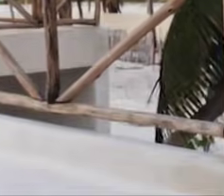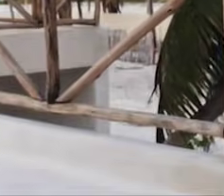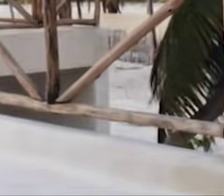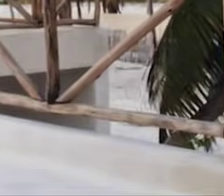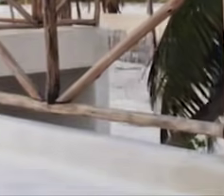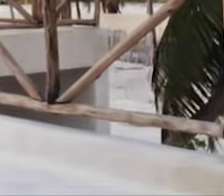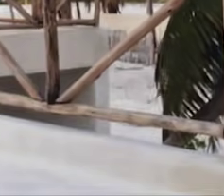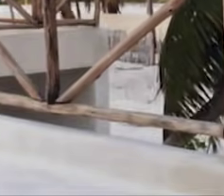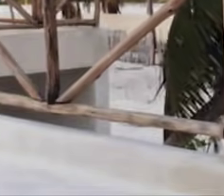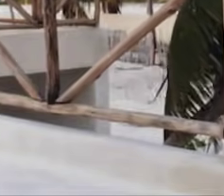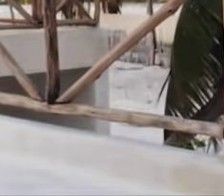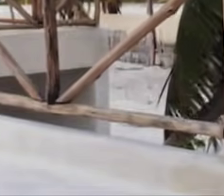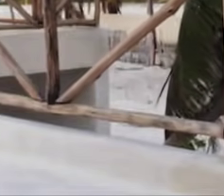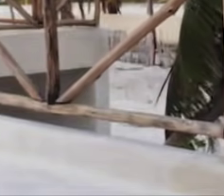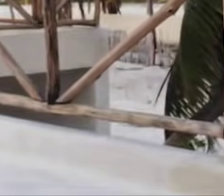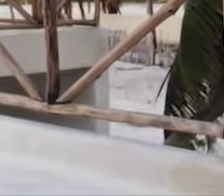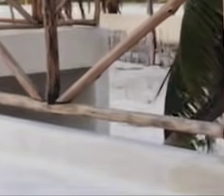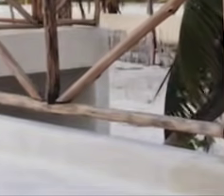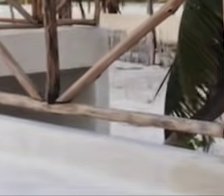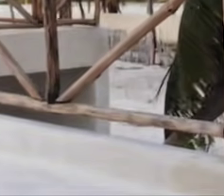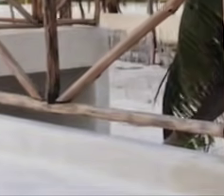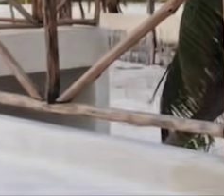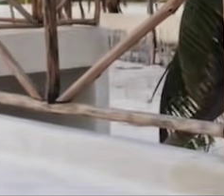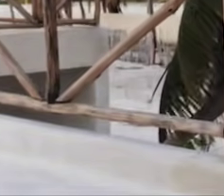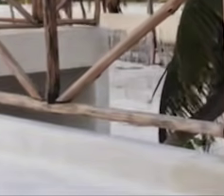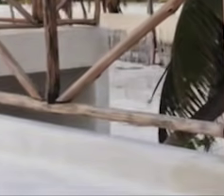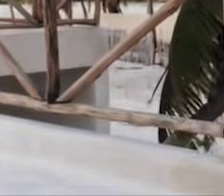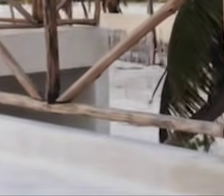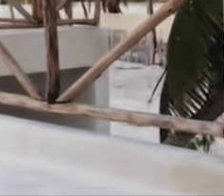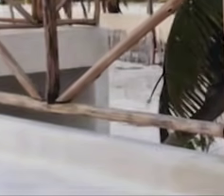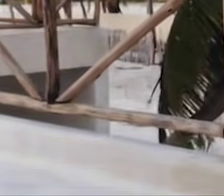Eso, descansamos. ¿Cómo vamos, amigos?